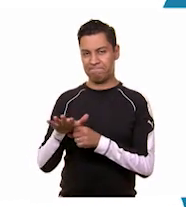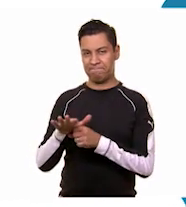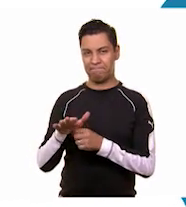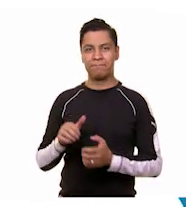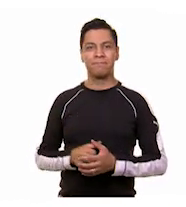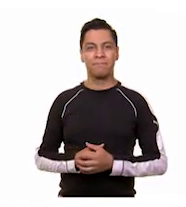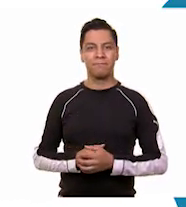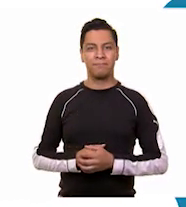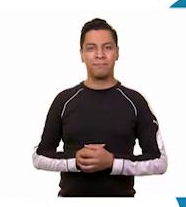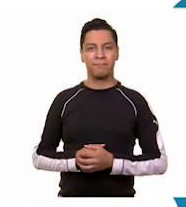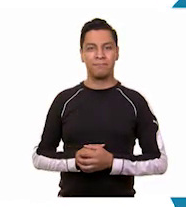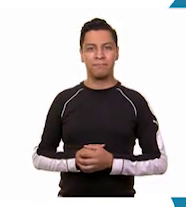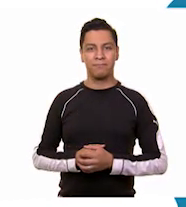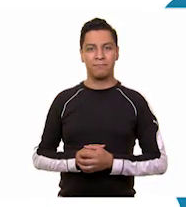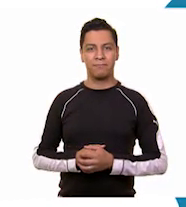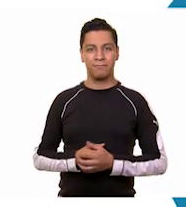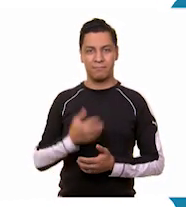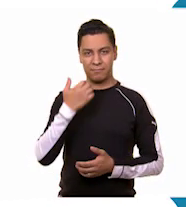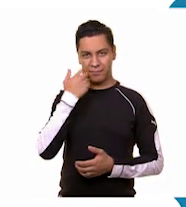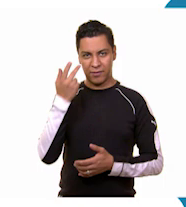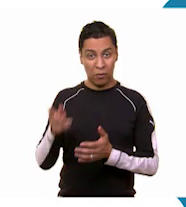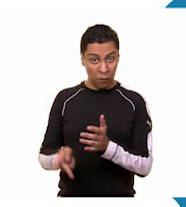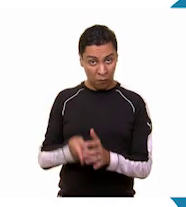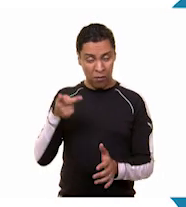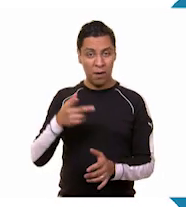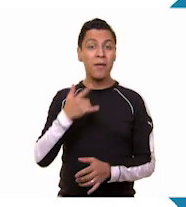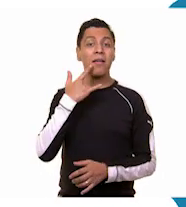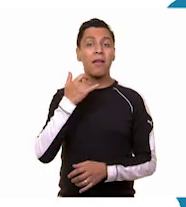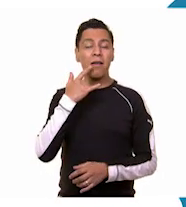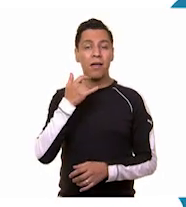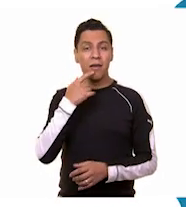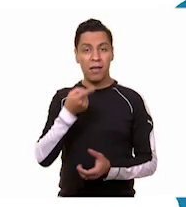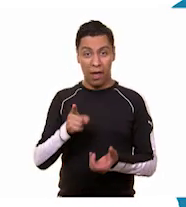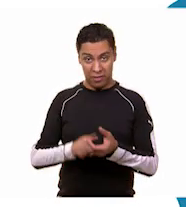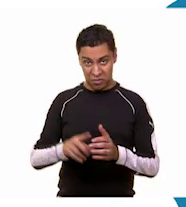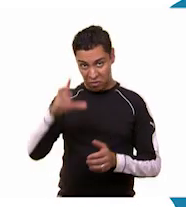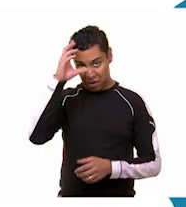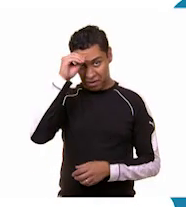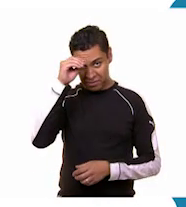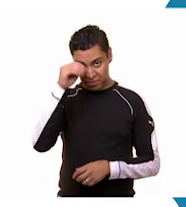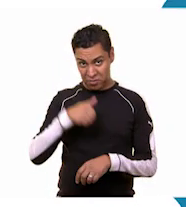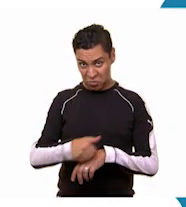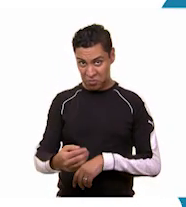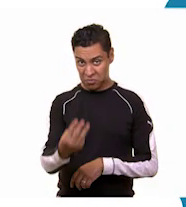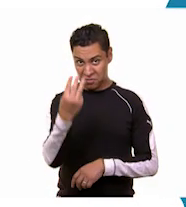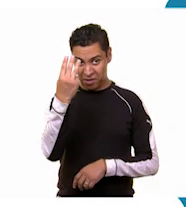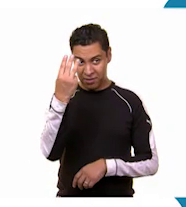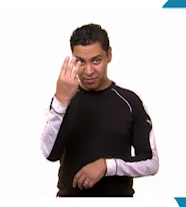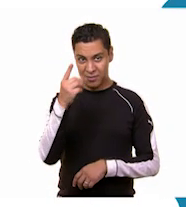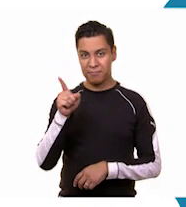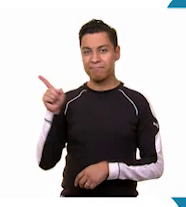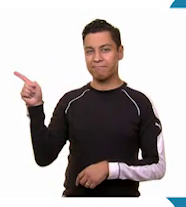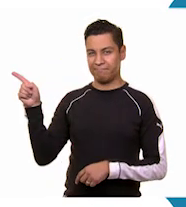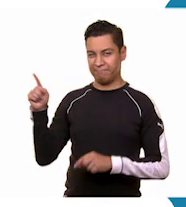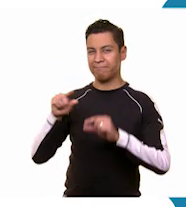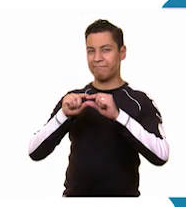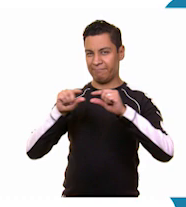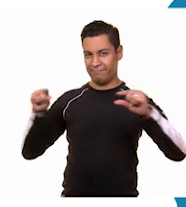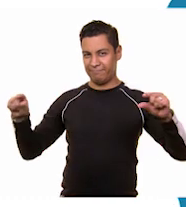conalitec.cep.gov.mx. Si quieres volver a ver los programas de Aprende en Casa, los puedes encontrar en la siguiente liga: